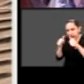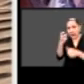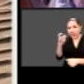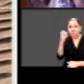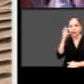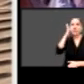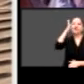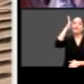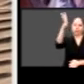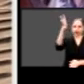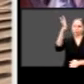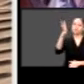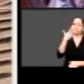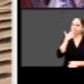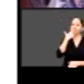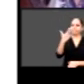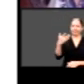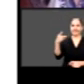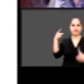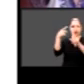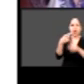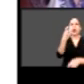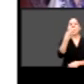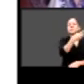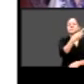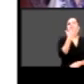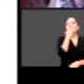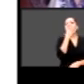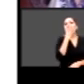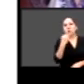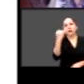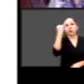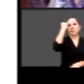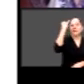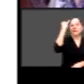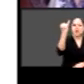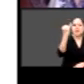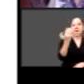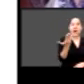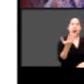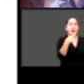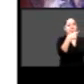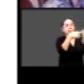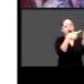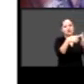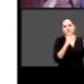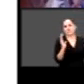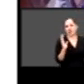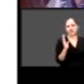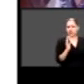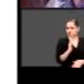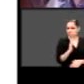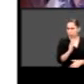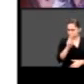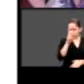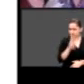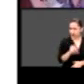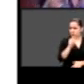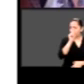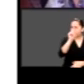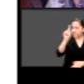esto, una realidad. Cada vez sabemos más, porque hay investigaciones en el